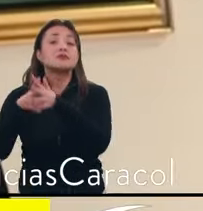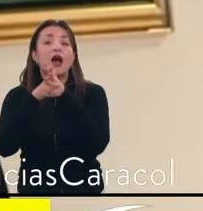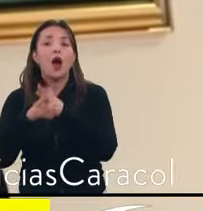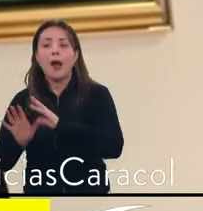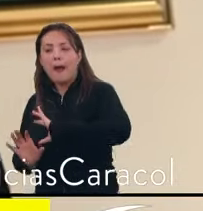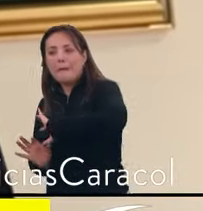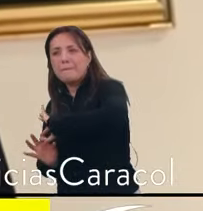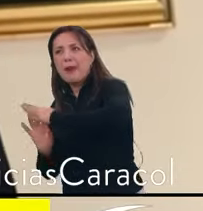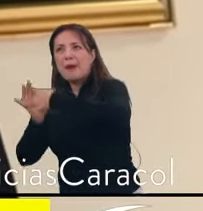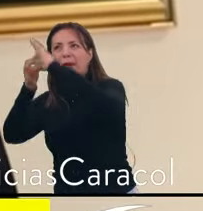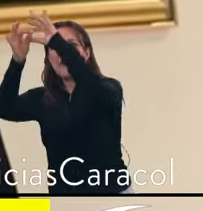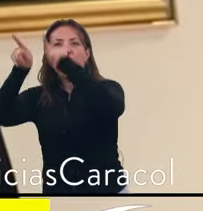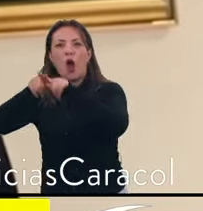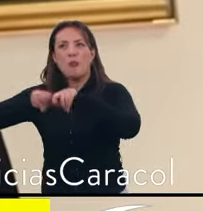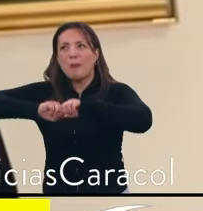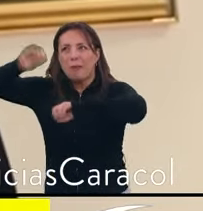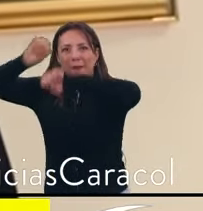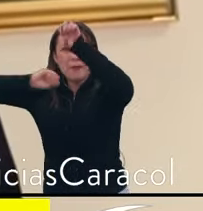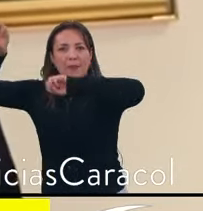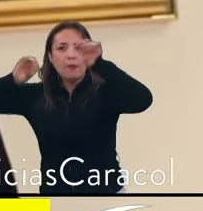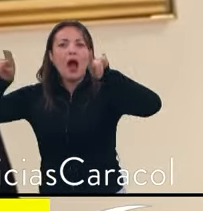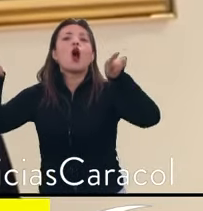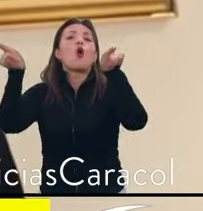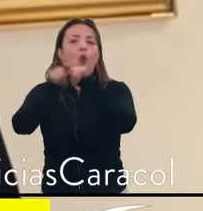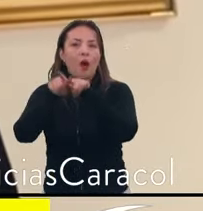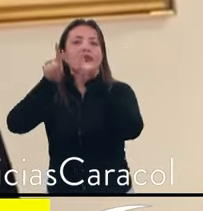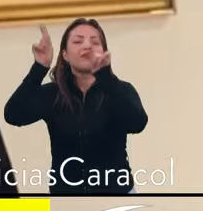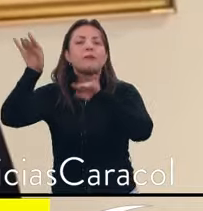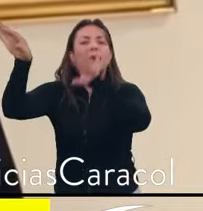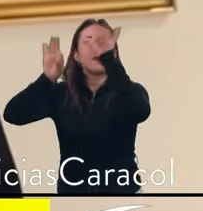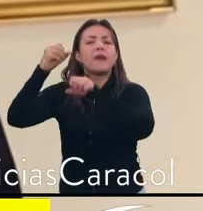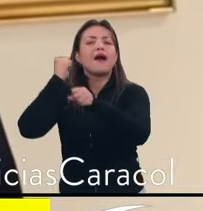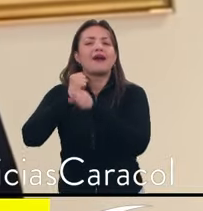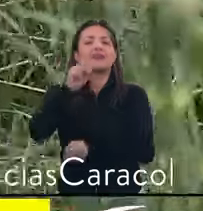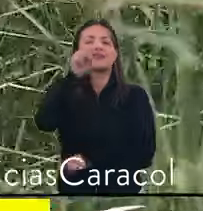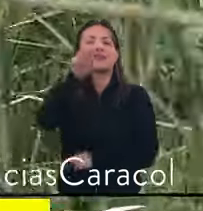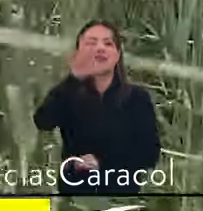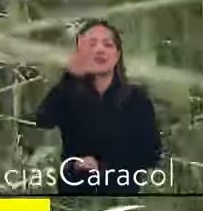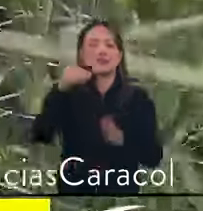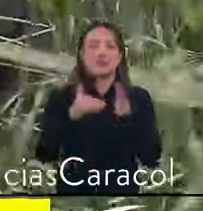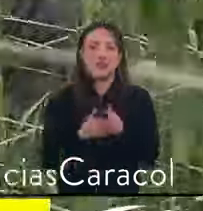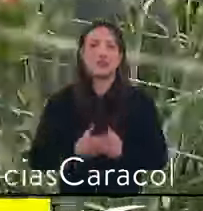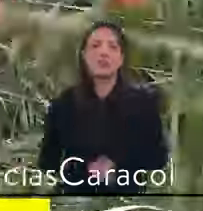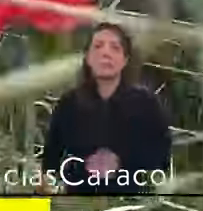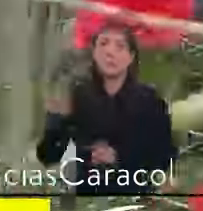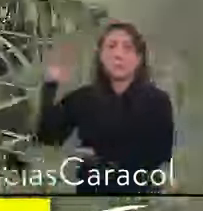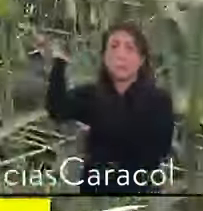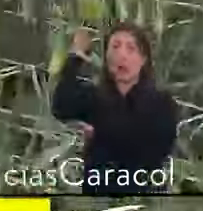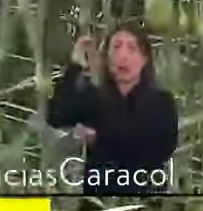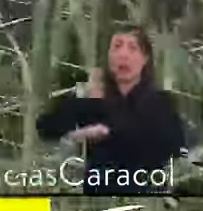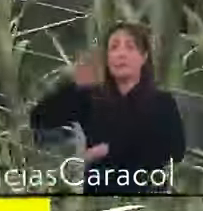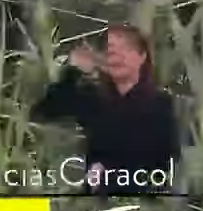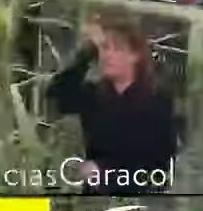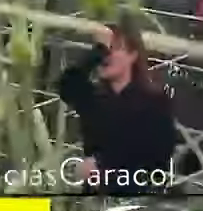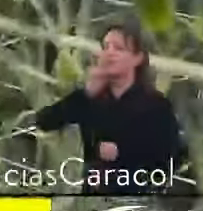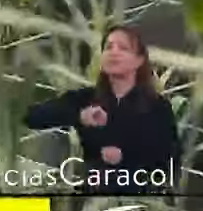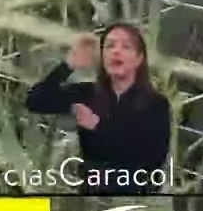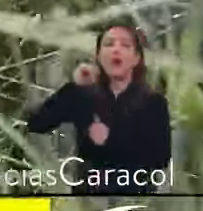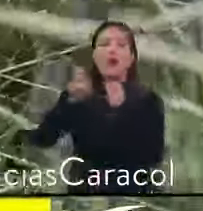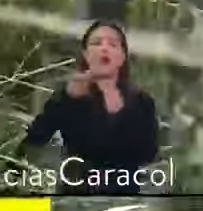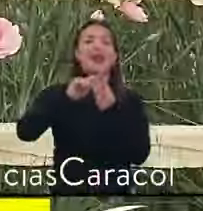de distribución también genera 125.000 empleos. Colombia es el principal proveedor de claveles y